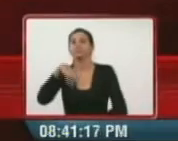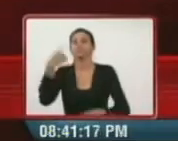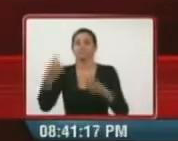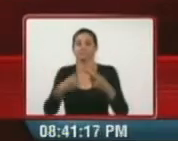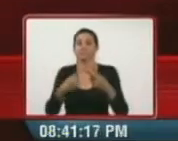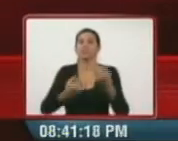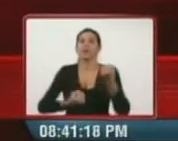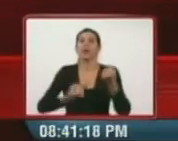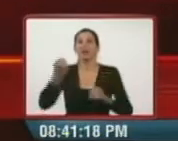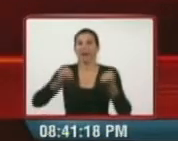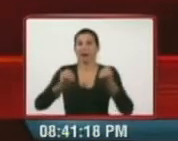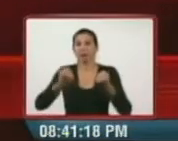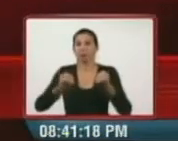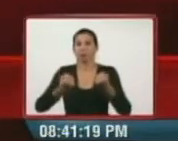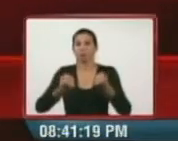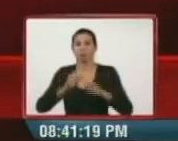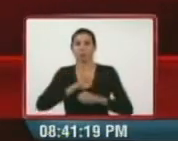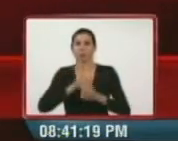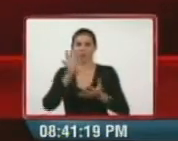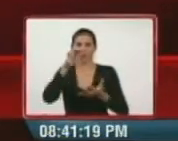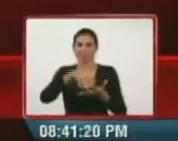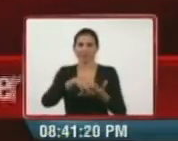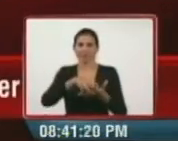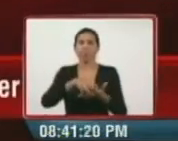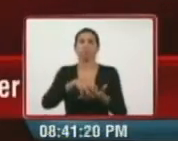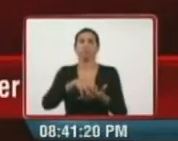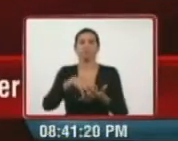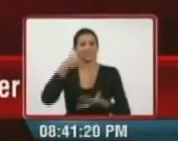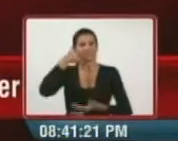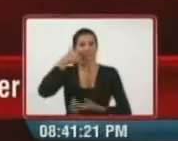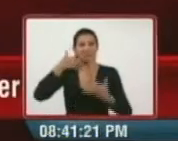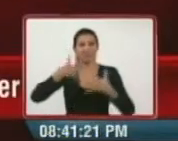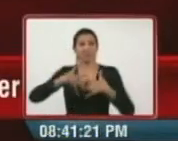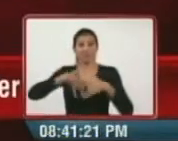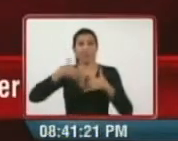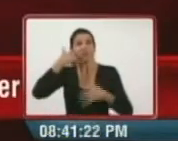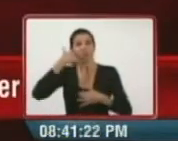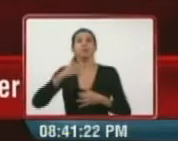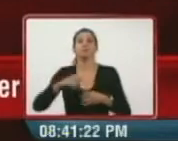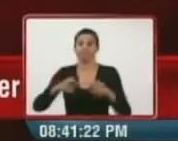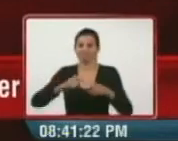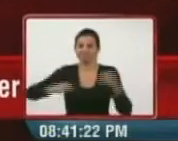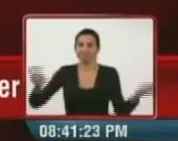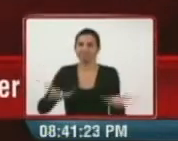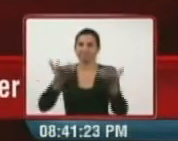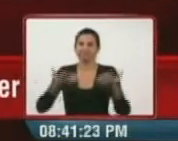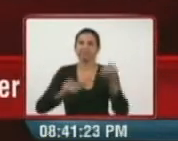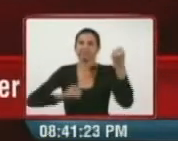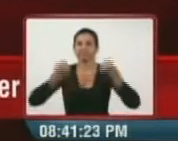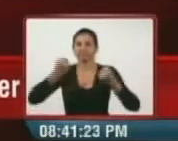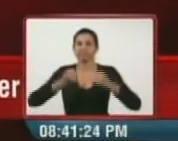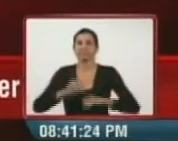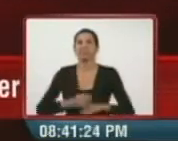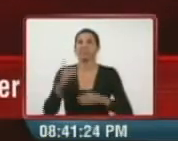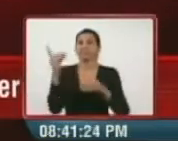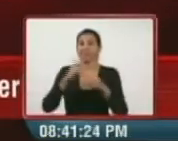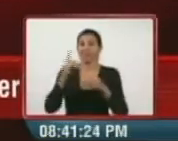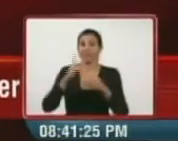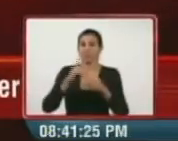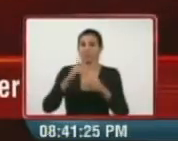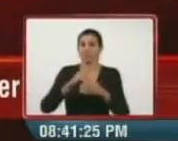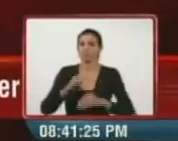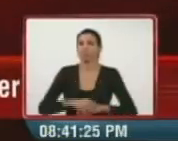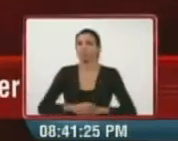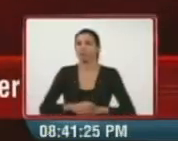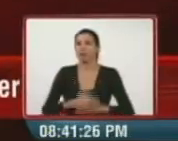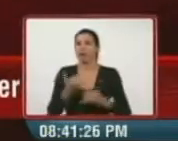vehículo oficial de CanTV en la urbanización La Esmeralda de este mismo municipio. Podemos observar que todos estos actos, en este momento no sé si